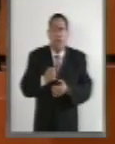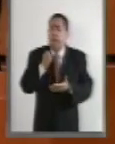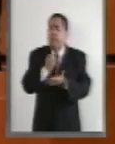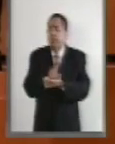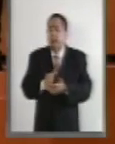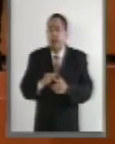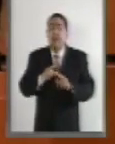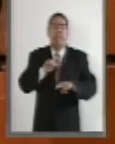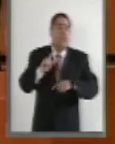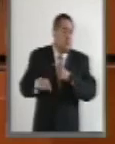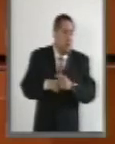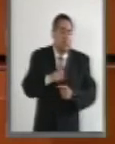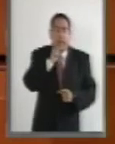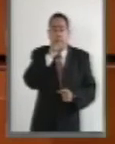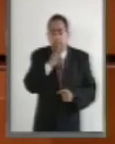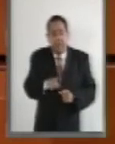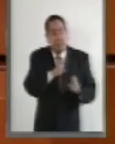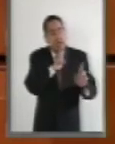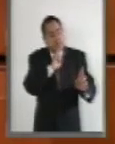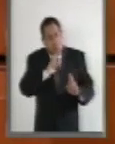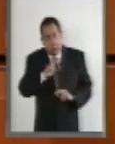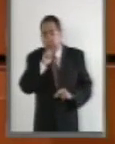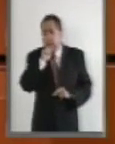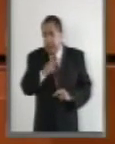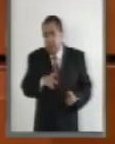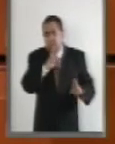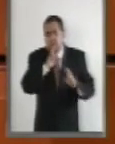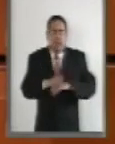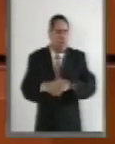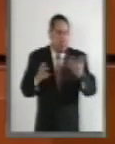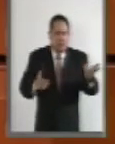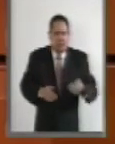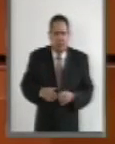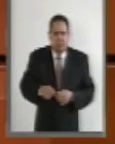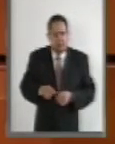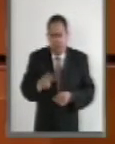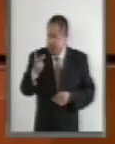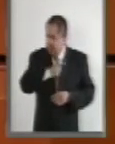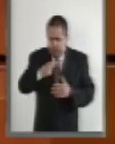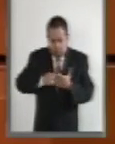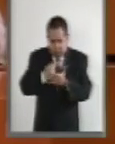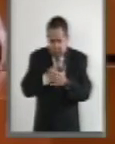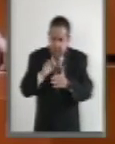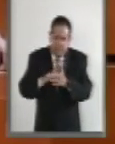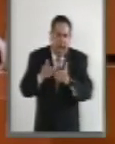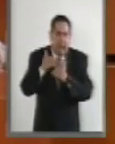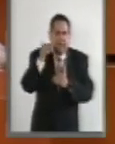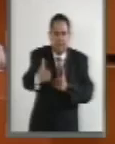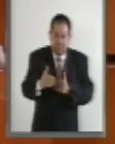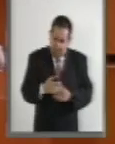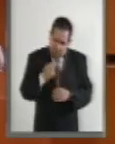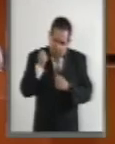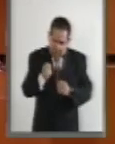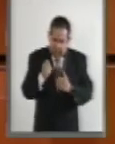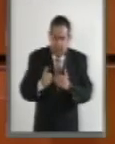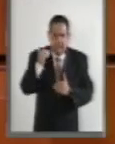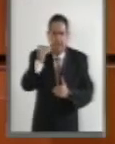volvemos a tener la misma respuesta, pues entonces elevemos el nivel de la exigencia. Elevemos el nivel de la